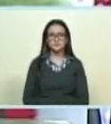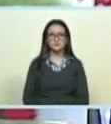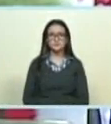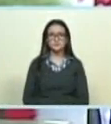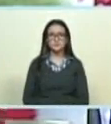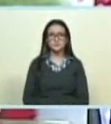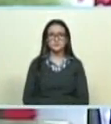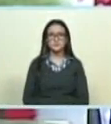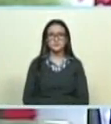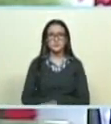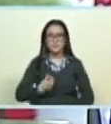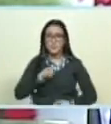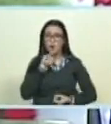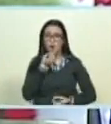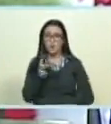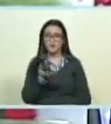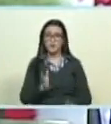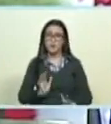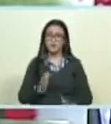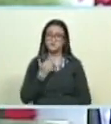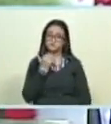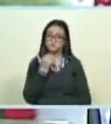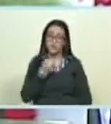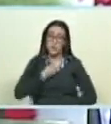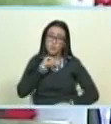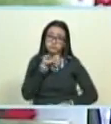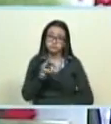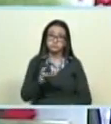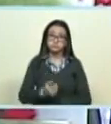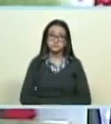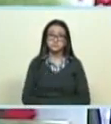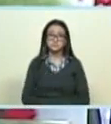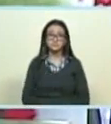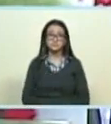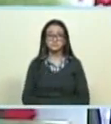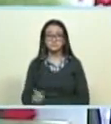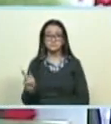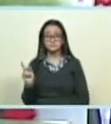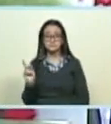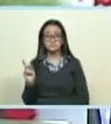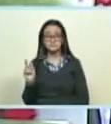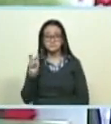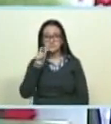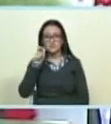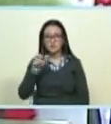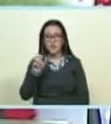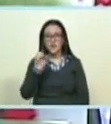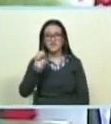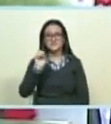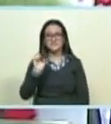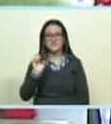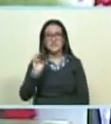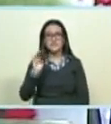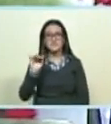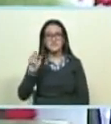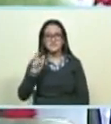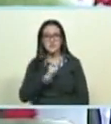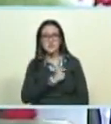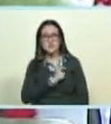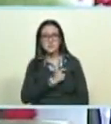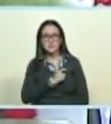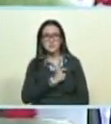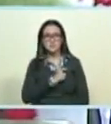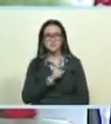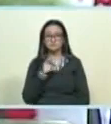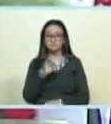Fíjense ustedes, les voy a contar lo siguiente, pues. Cuando llegó el SEBIN, por órdenes de la Fiscalía General